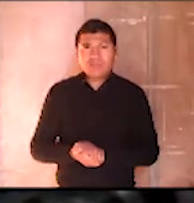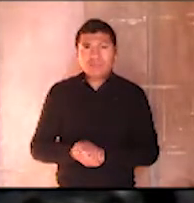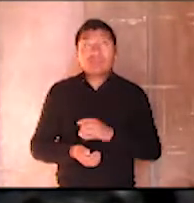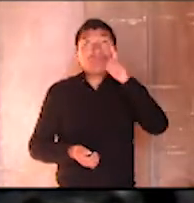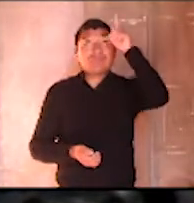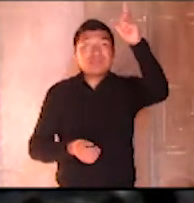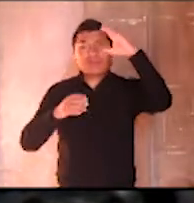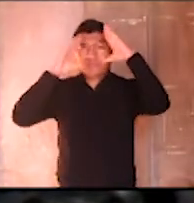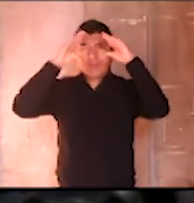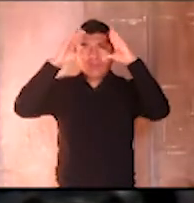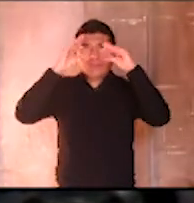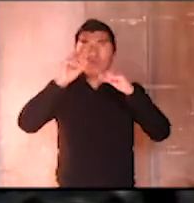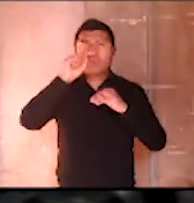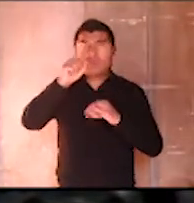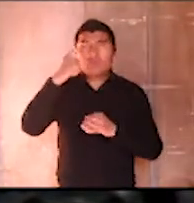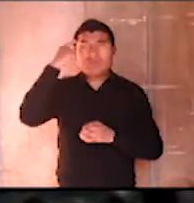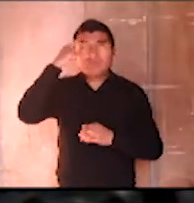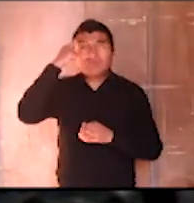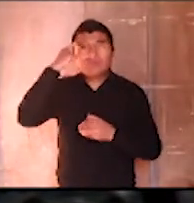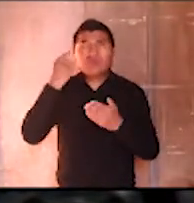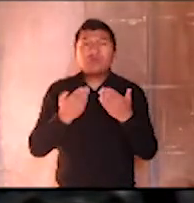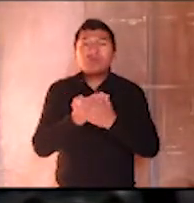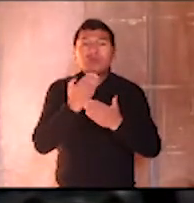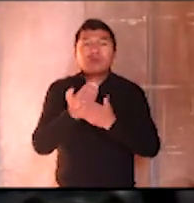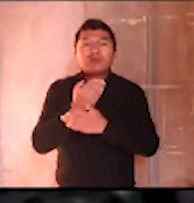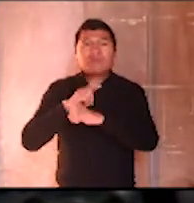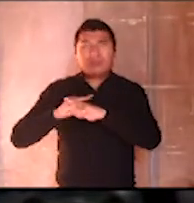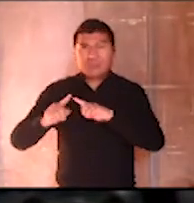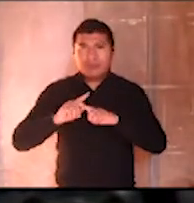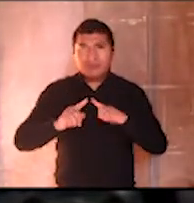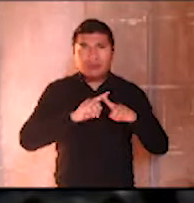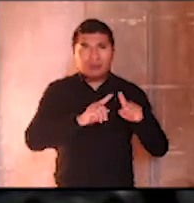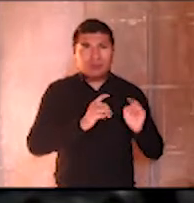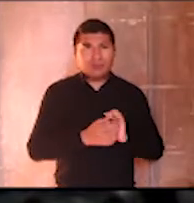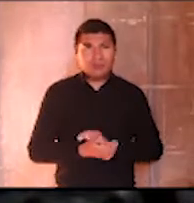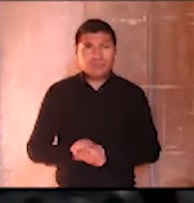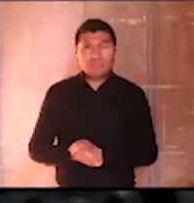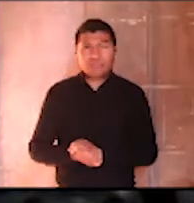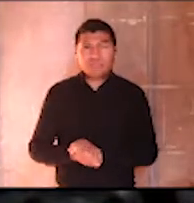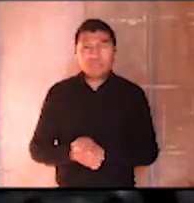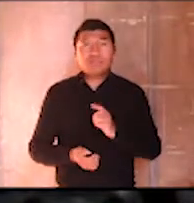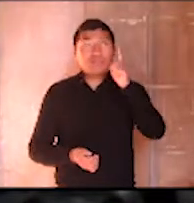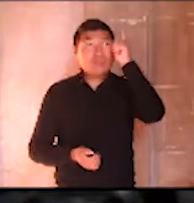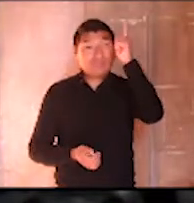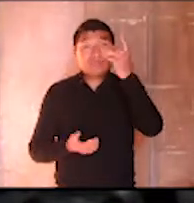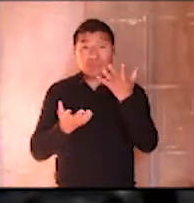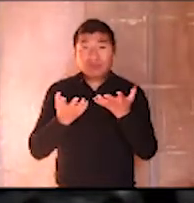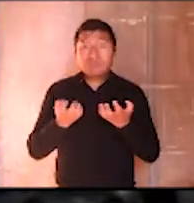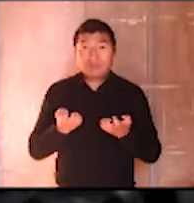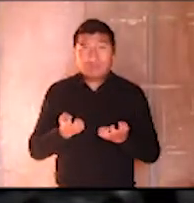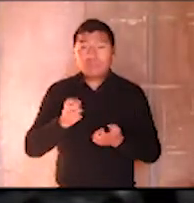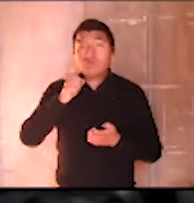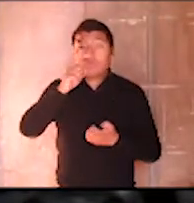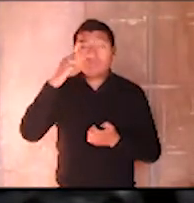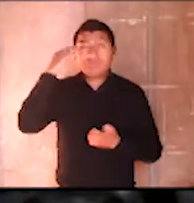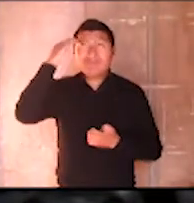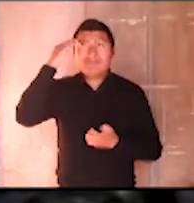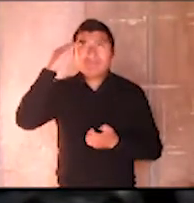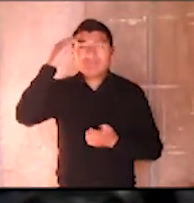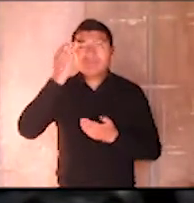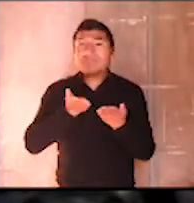Él nos enseña una mentalidad nueva y diferente. Él quiere una mentalidad